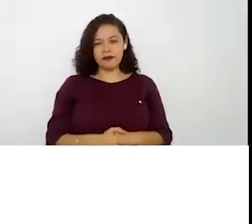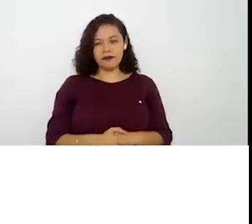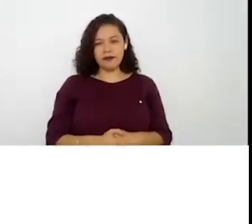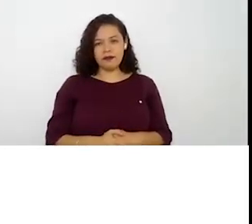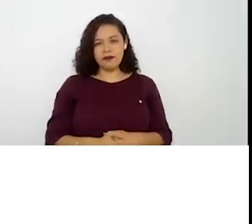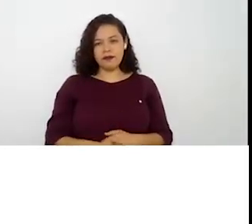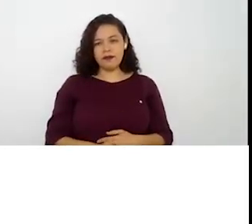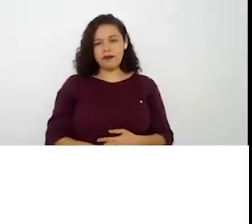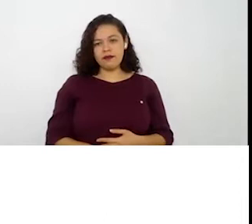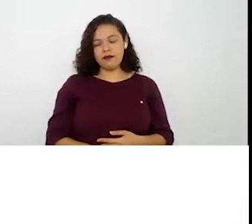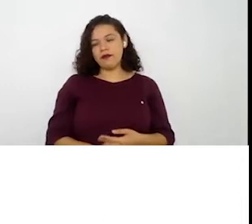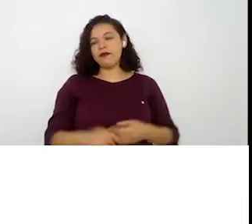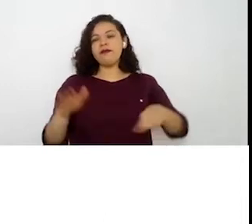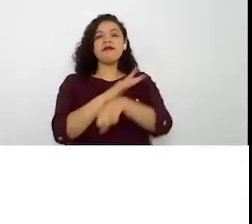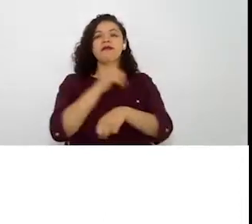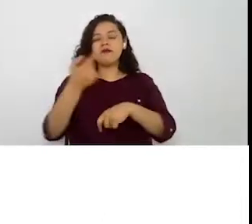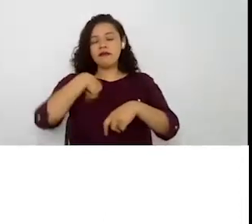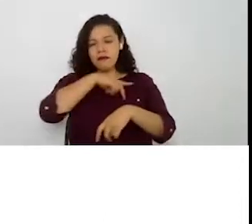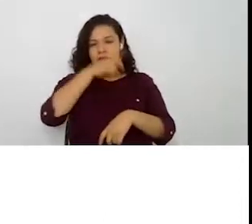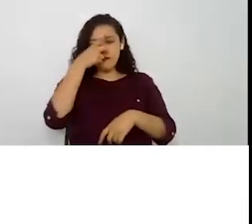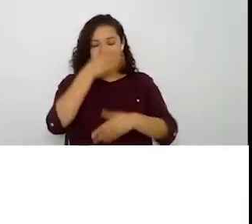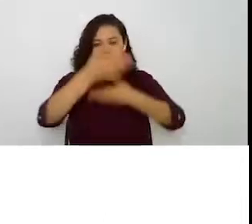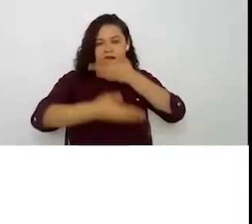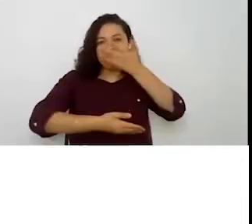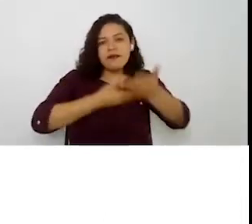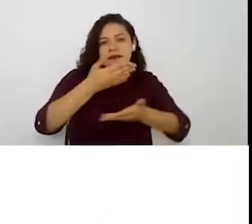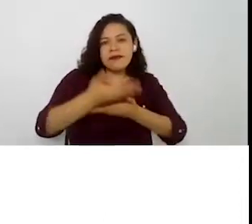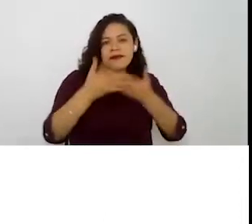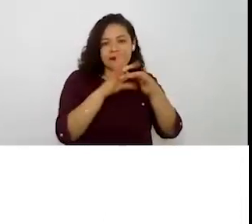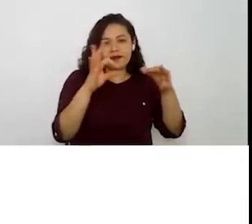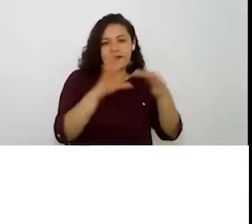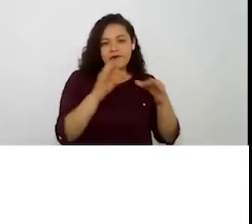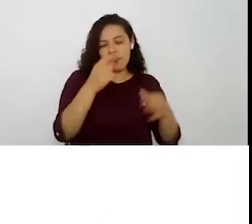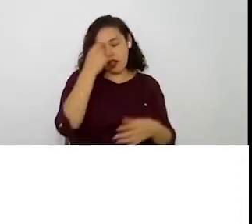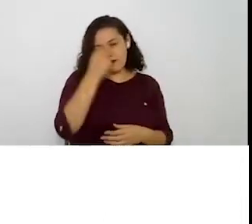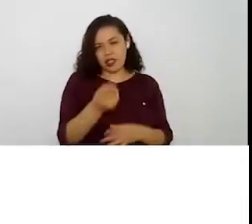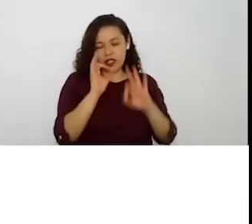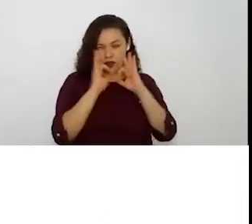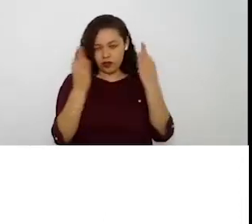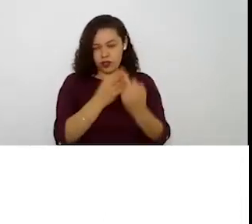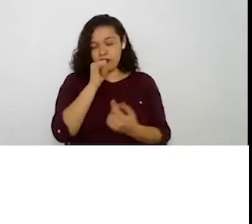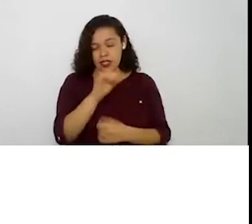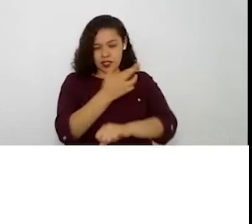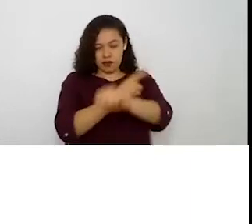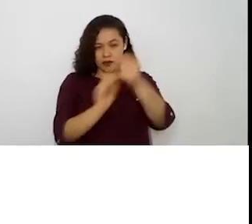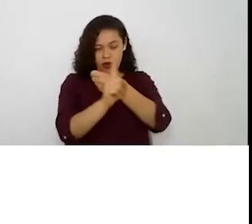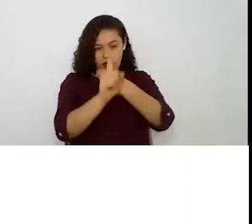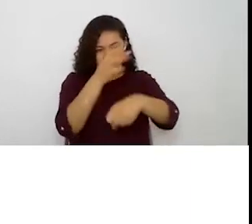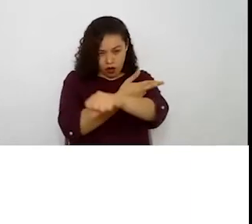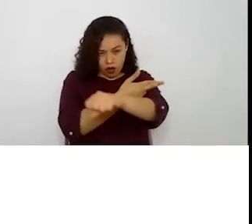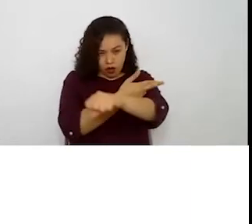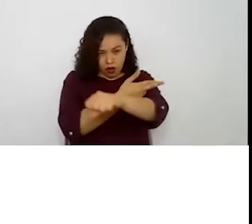definido este servicio Como la manera en que vamos a dar solución a la problemática